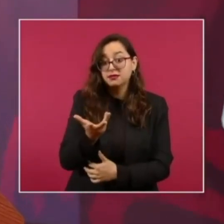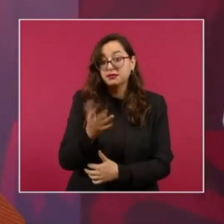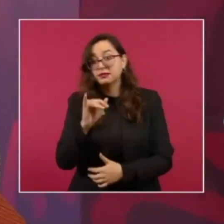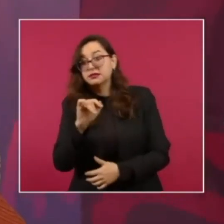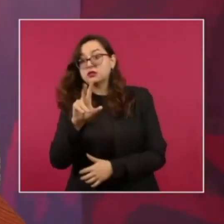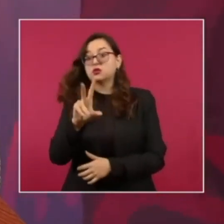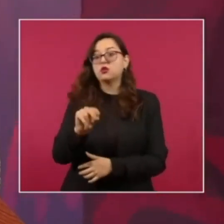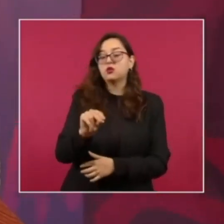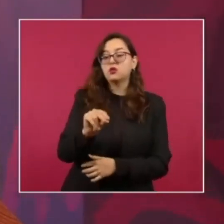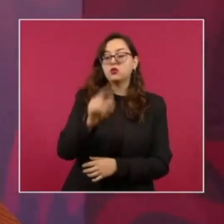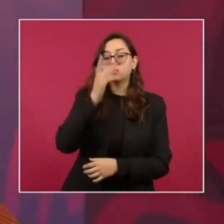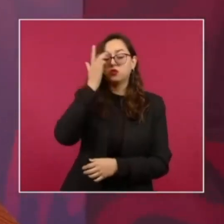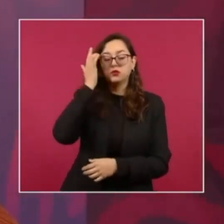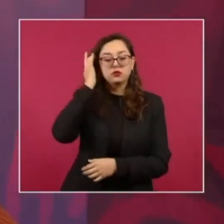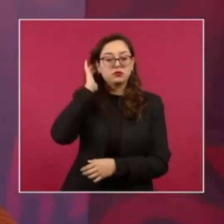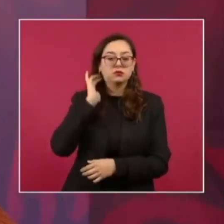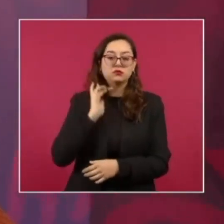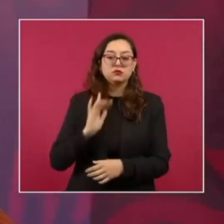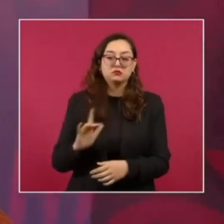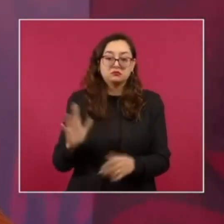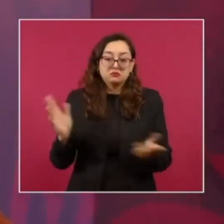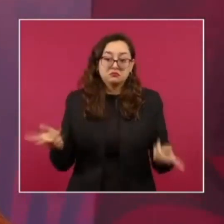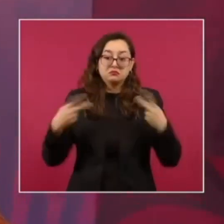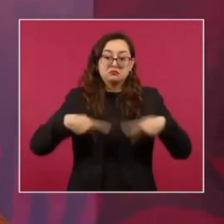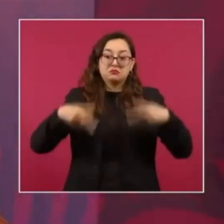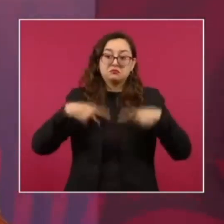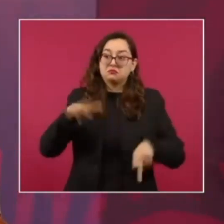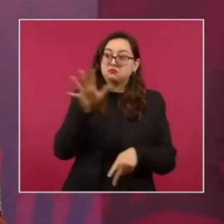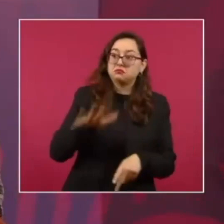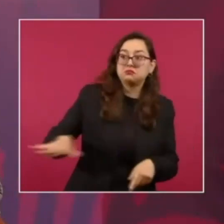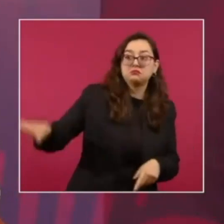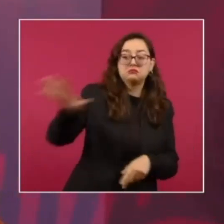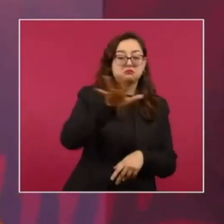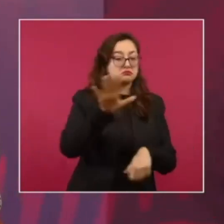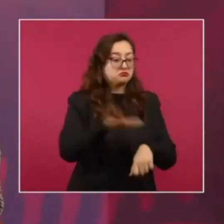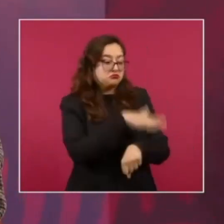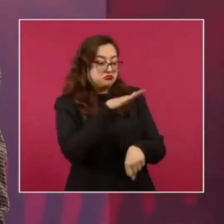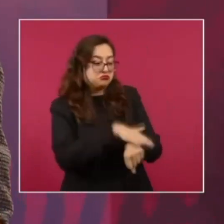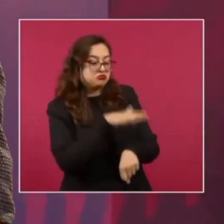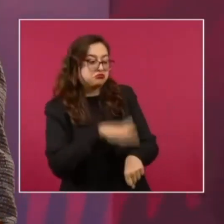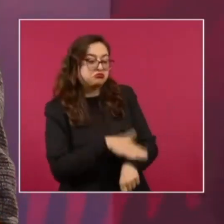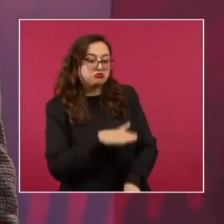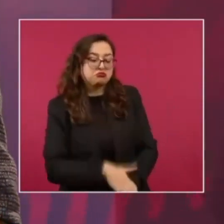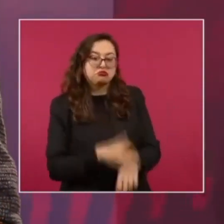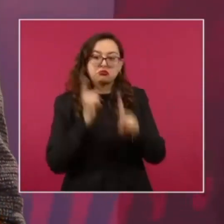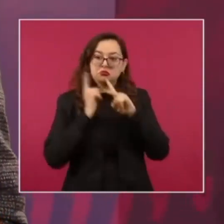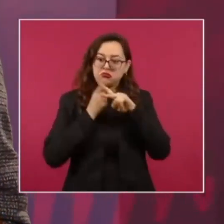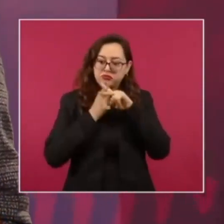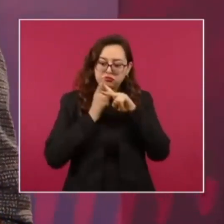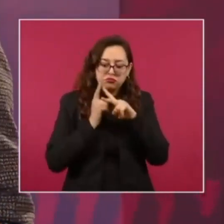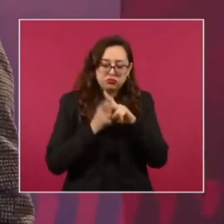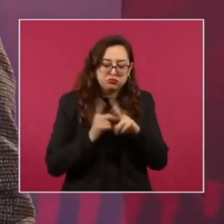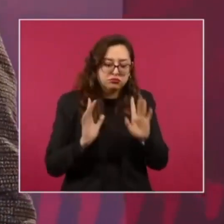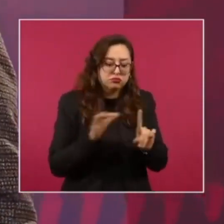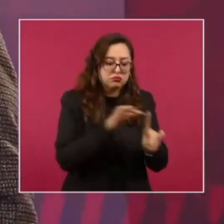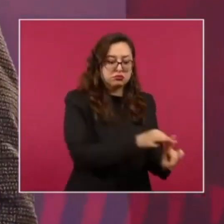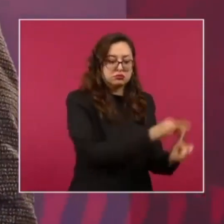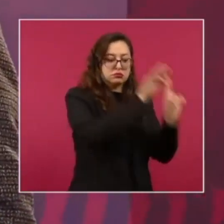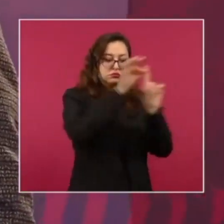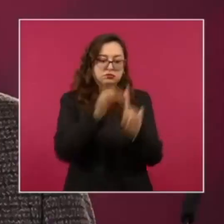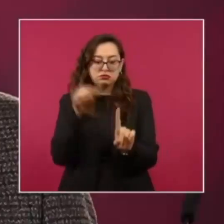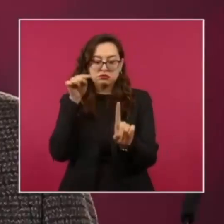los candidatos. Y el que sale mejor evaluado, a ese es al que se apoya.